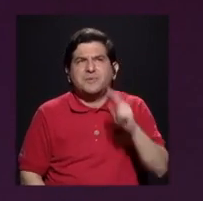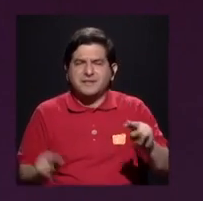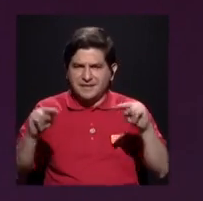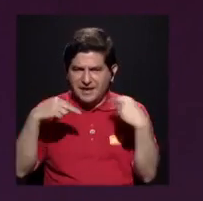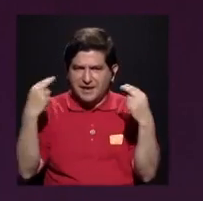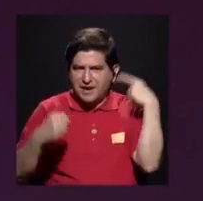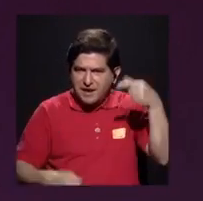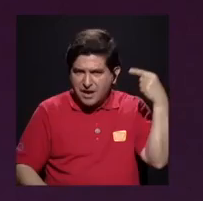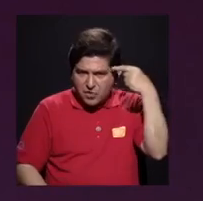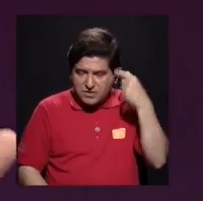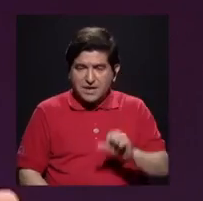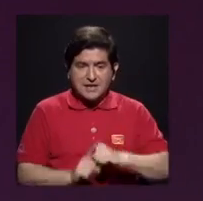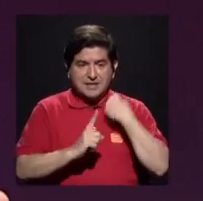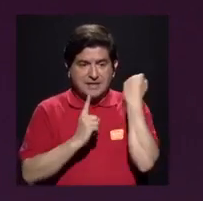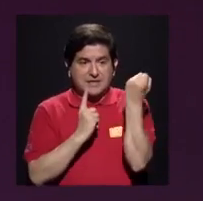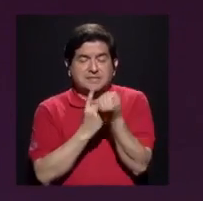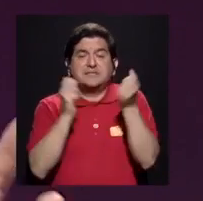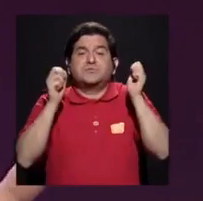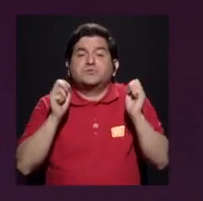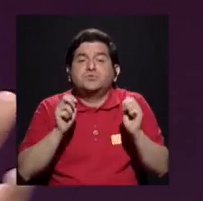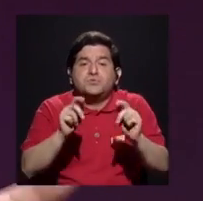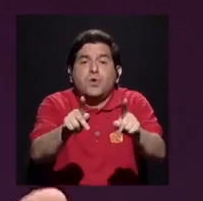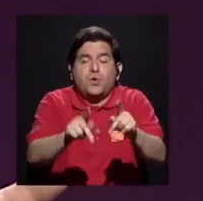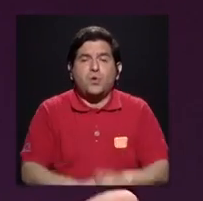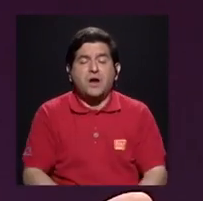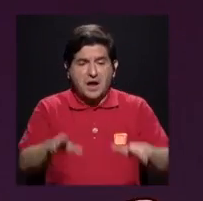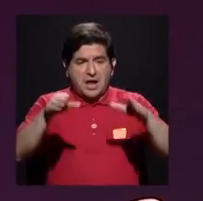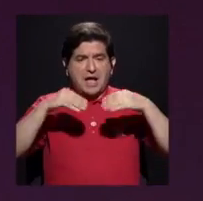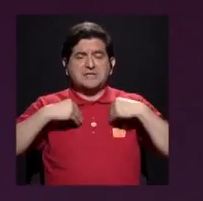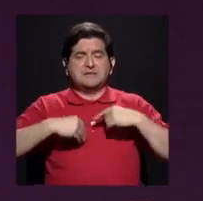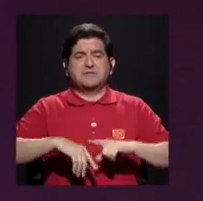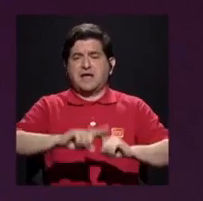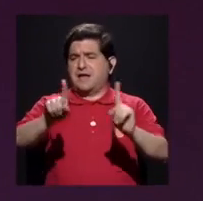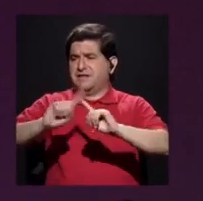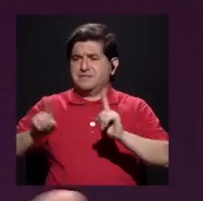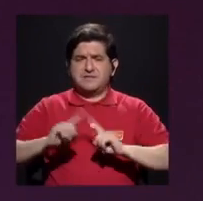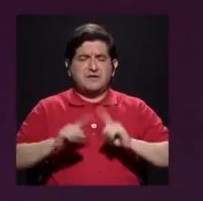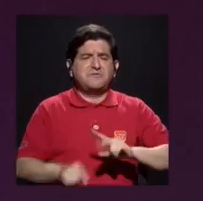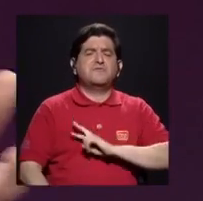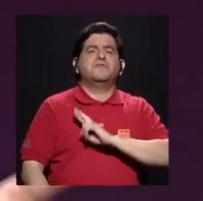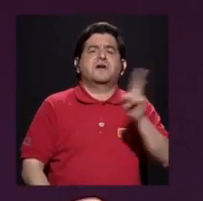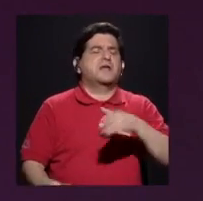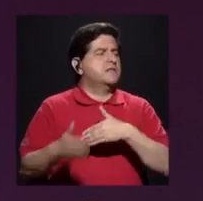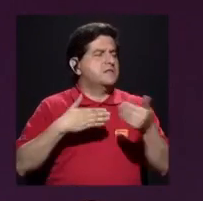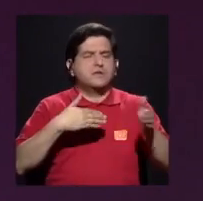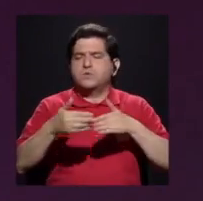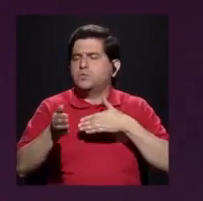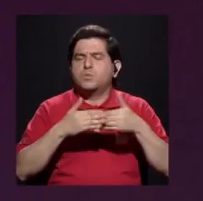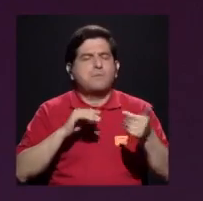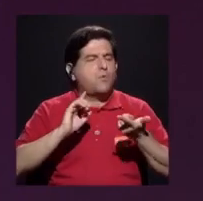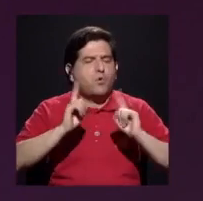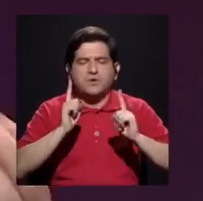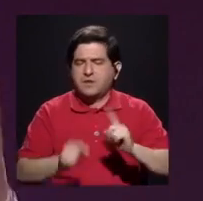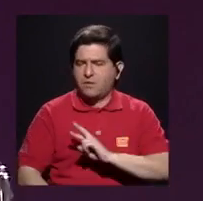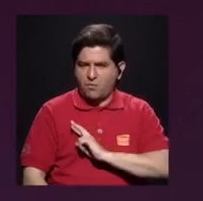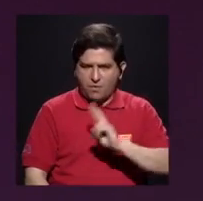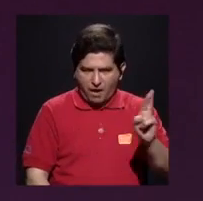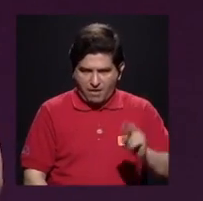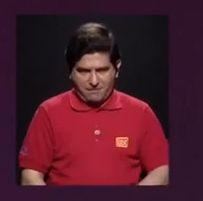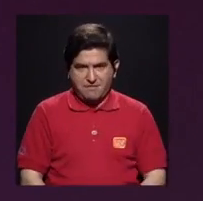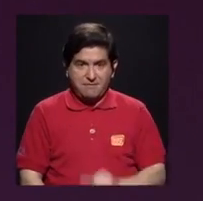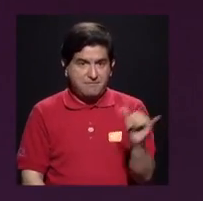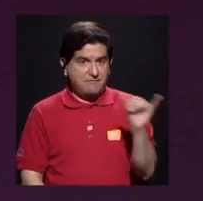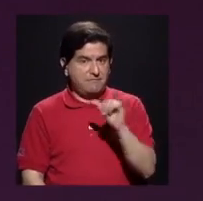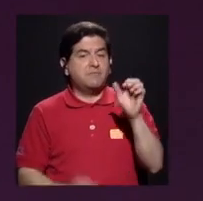es la condición de posibilidad para la aceptación de la diversidad religiosa cualquiera que sea la religión e